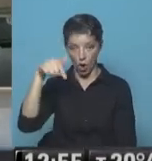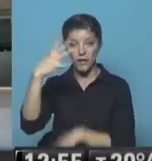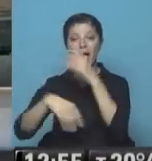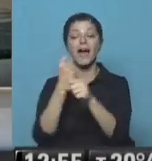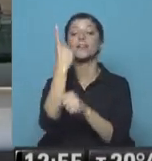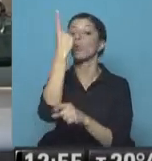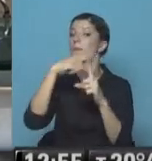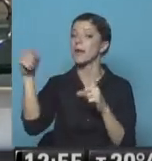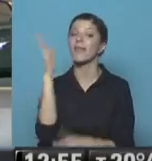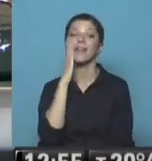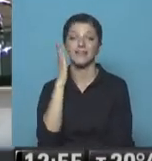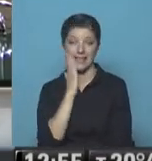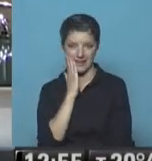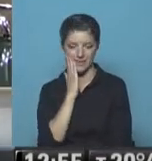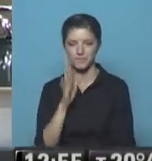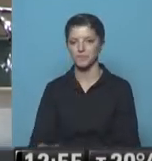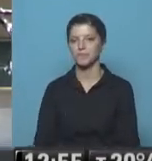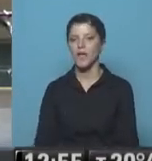13:30, así que tenemos muchísimo material.